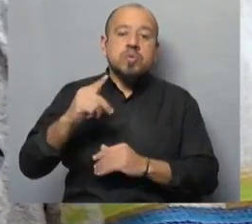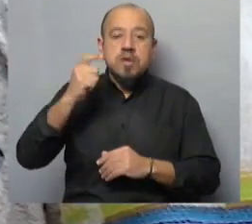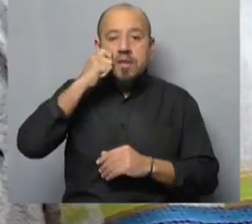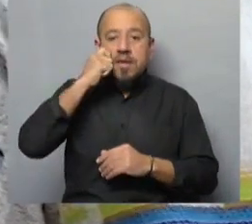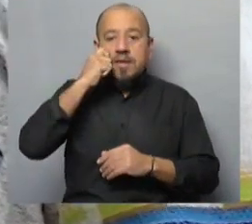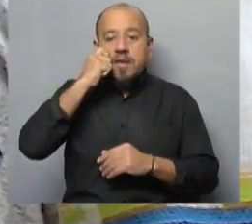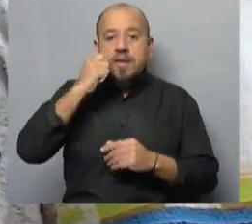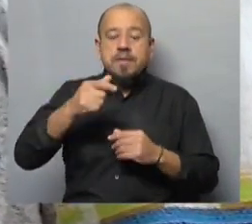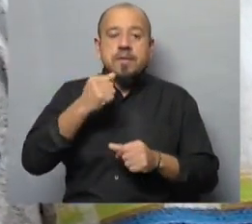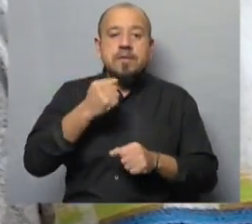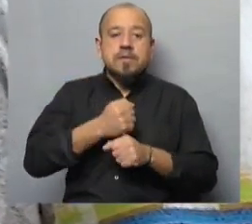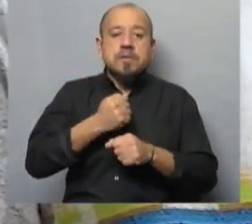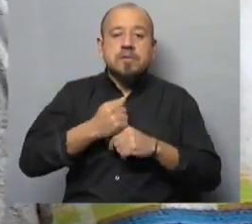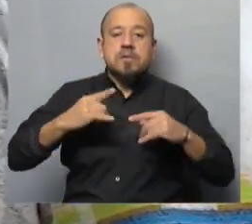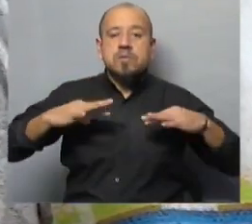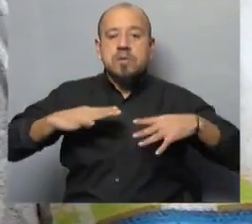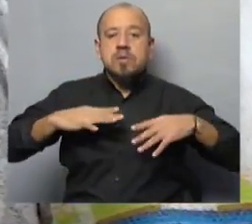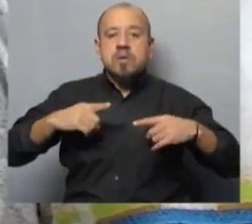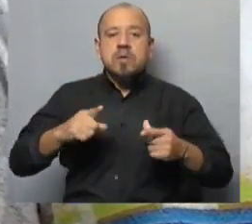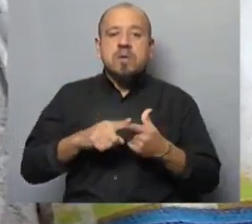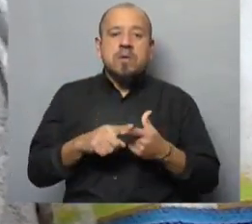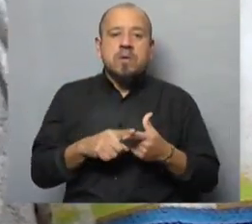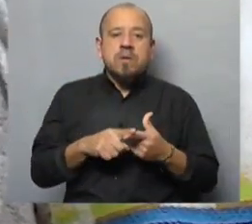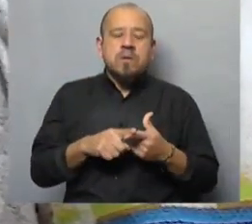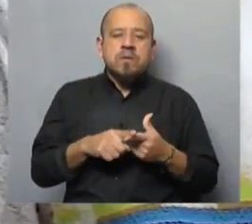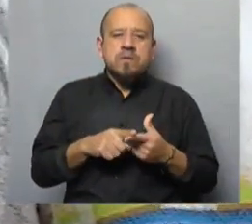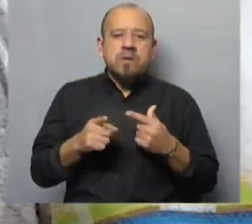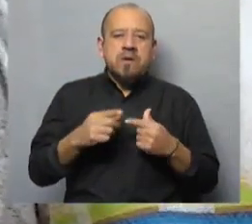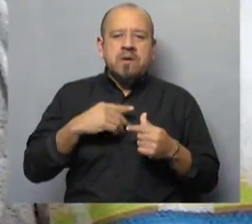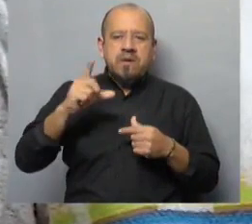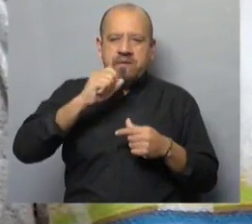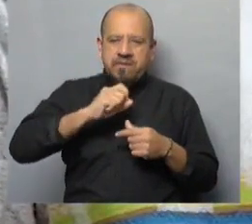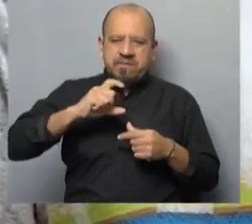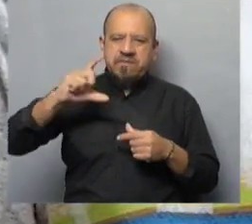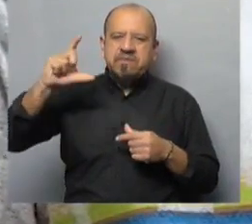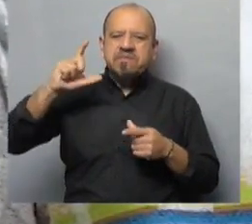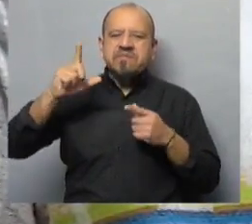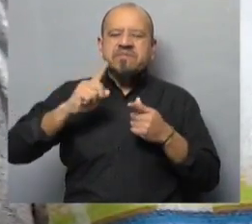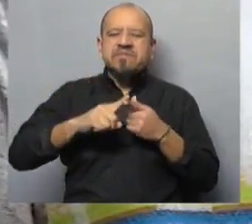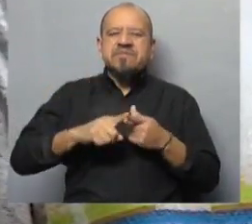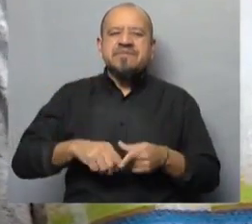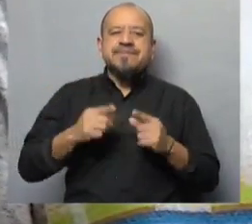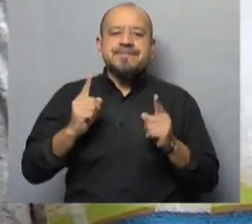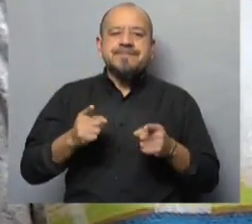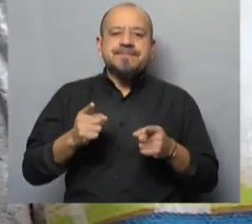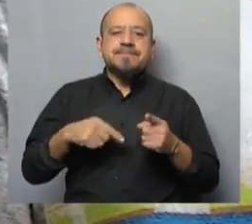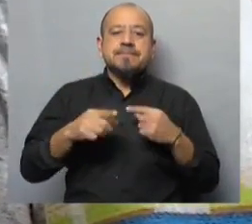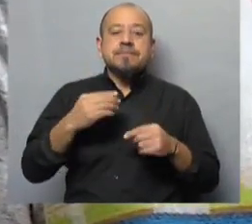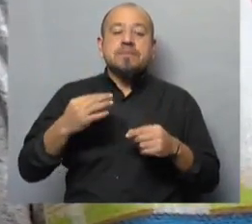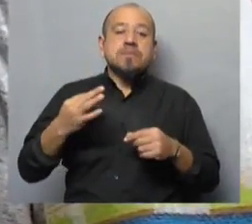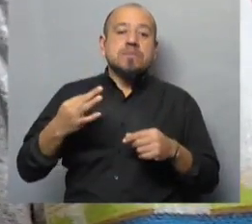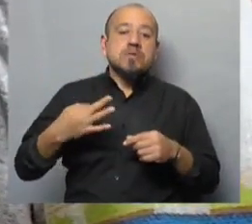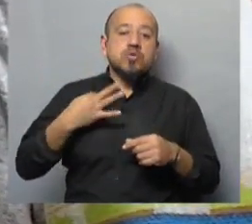contingentes de trabajadoras y trabajadores aumenta de manera concomitante los años de